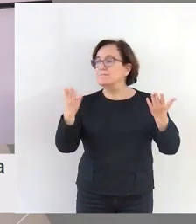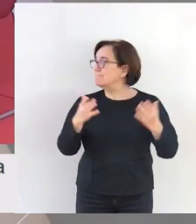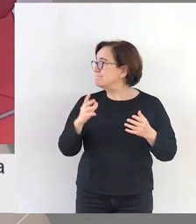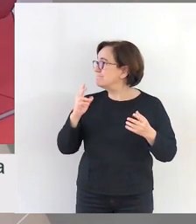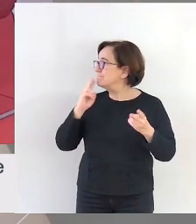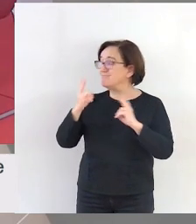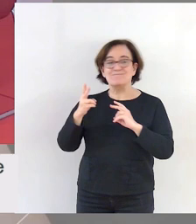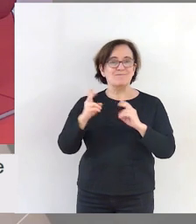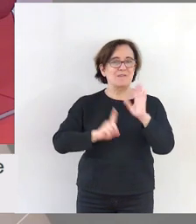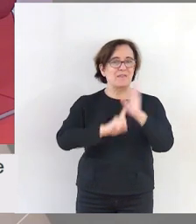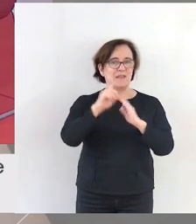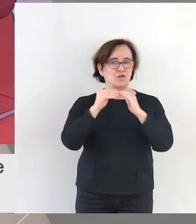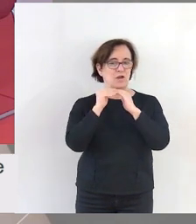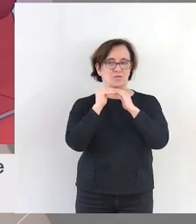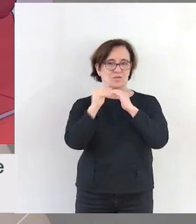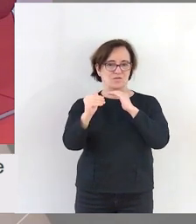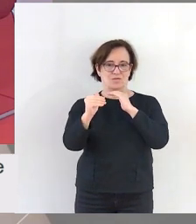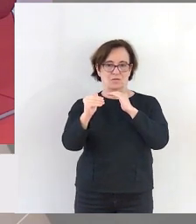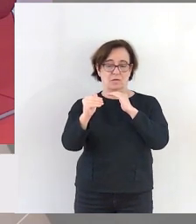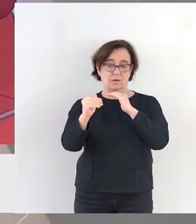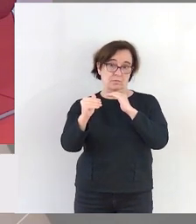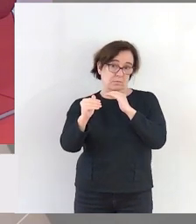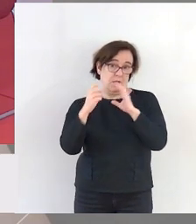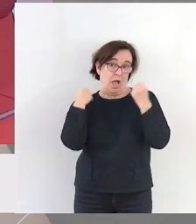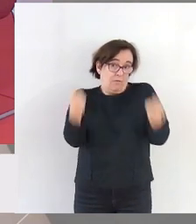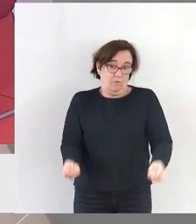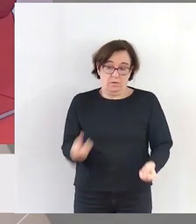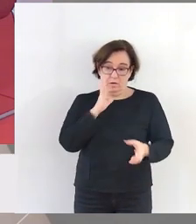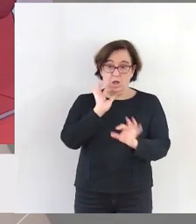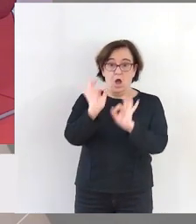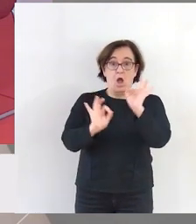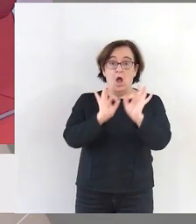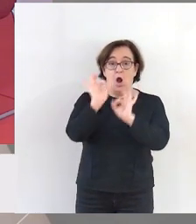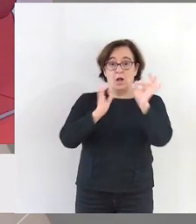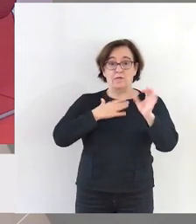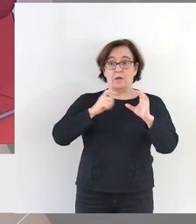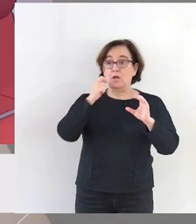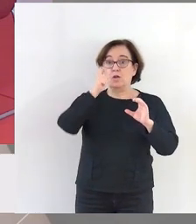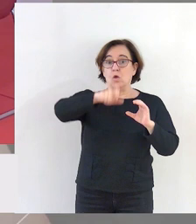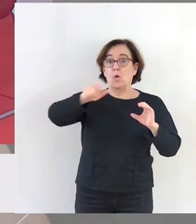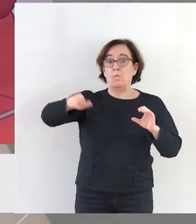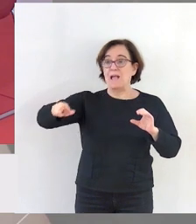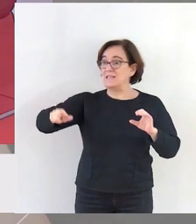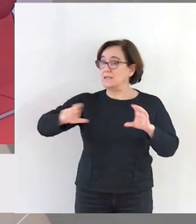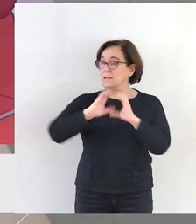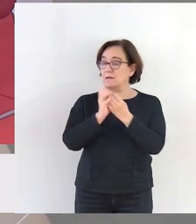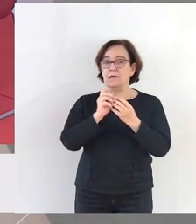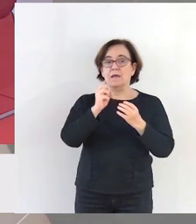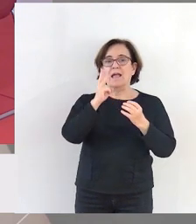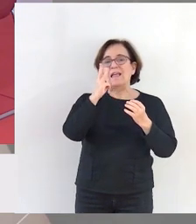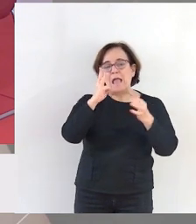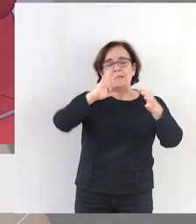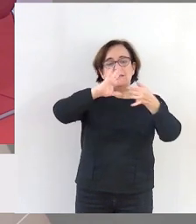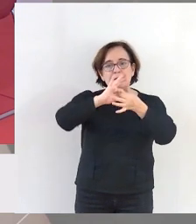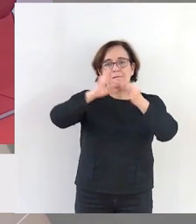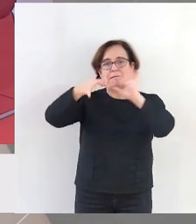desarrollo sostenible nos lo han metido con calzador eh a las organizaciones humanitarias con el concepto del triple nexo yo estoy